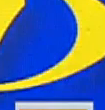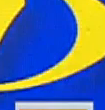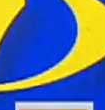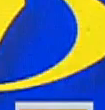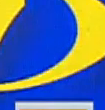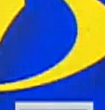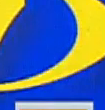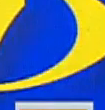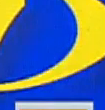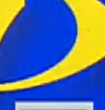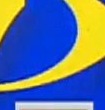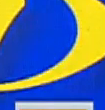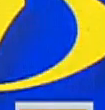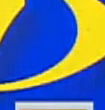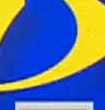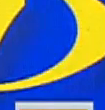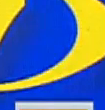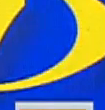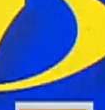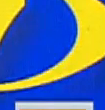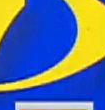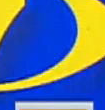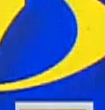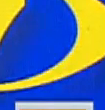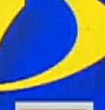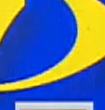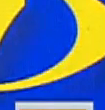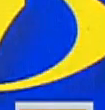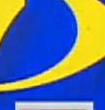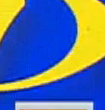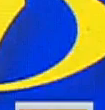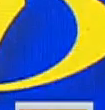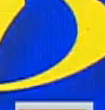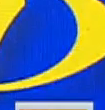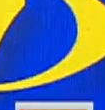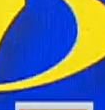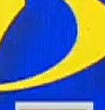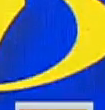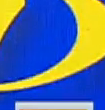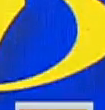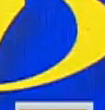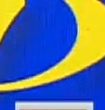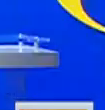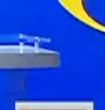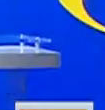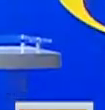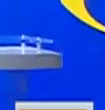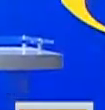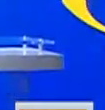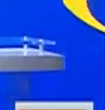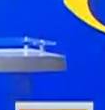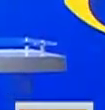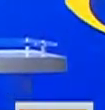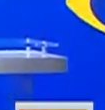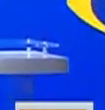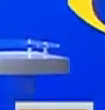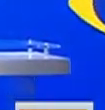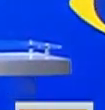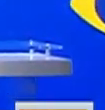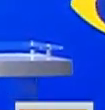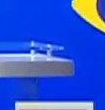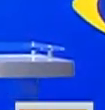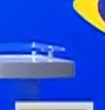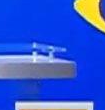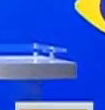proceso electoral, que ha sido ahora pues también parte del proceso interno y también externo, y que ahora pues todas las papeletas incluirán ese